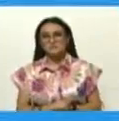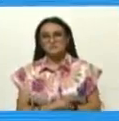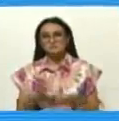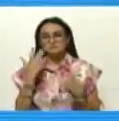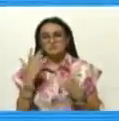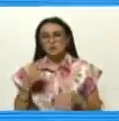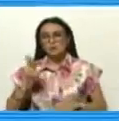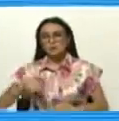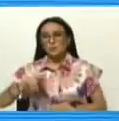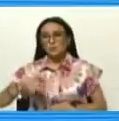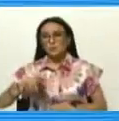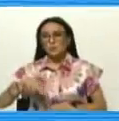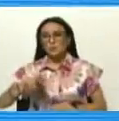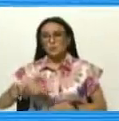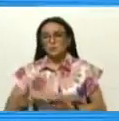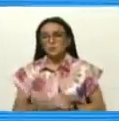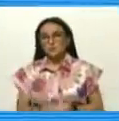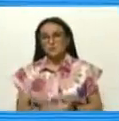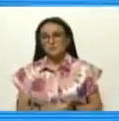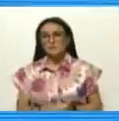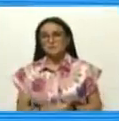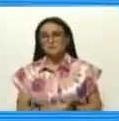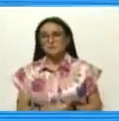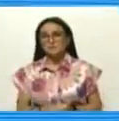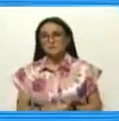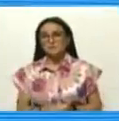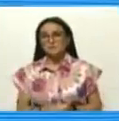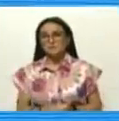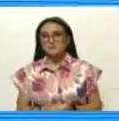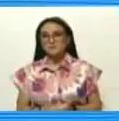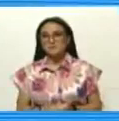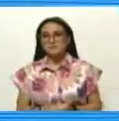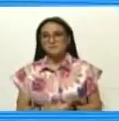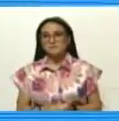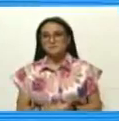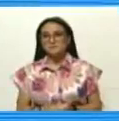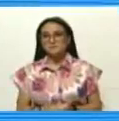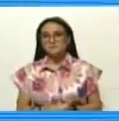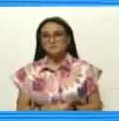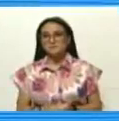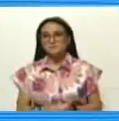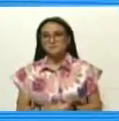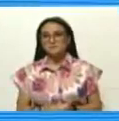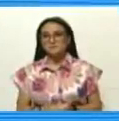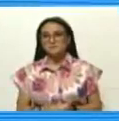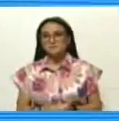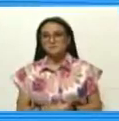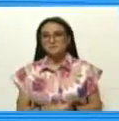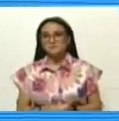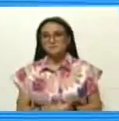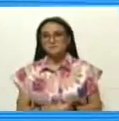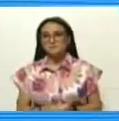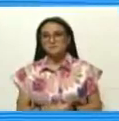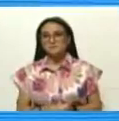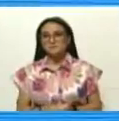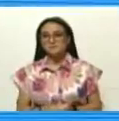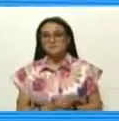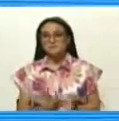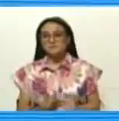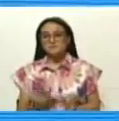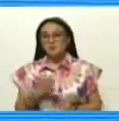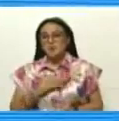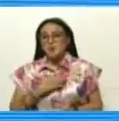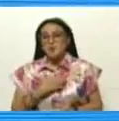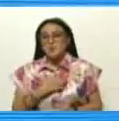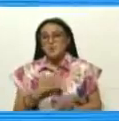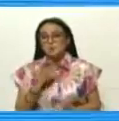nunca, es perder este contacto que nos permita avanzar juntos. De nada sirve